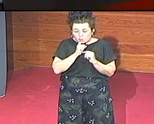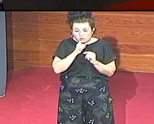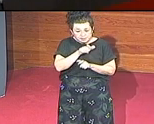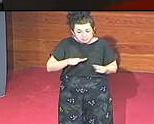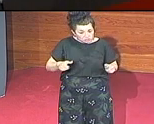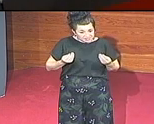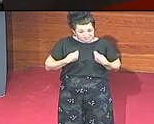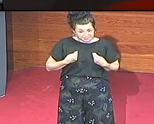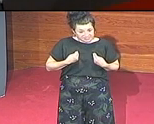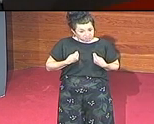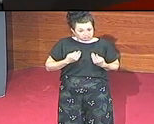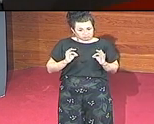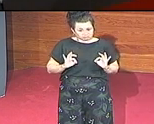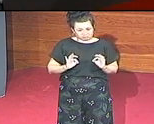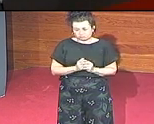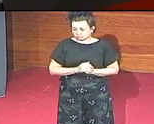personas